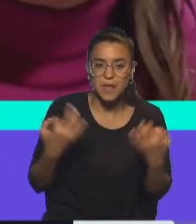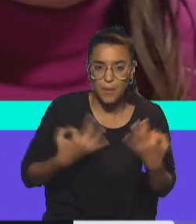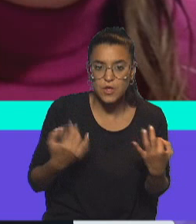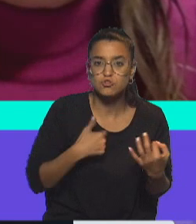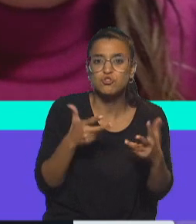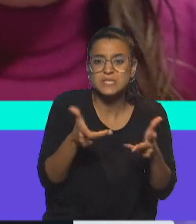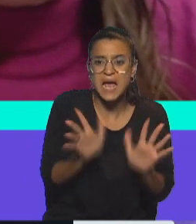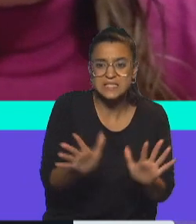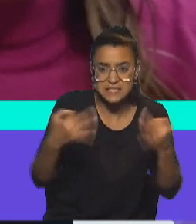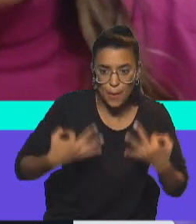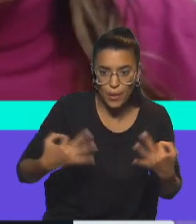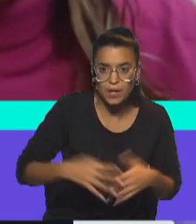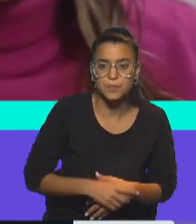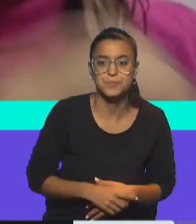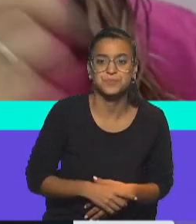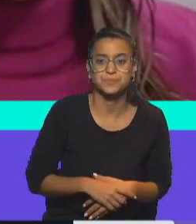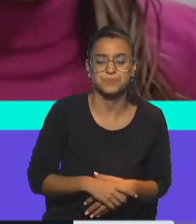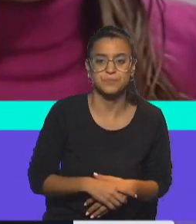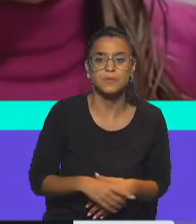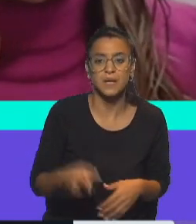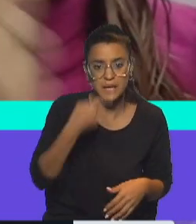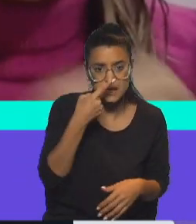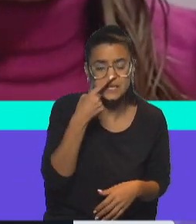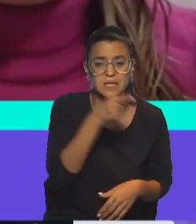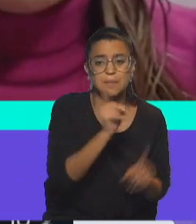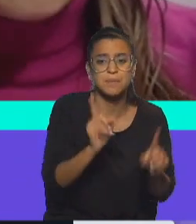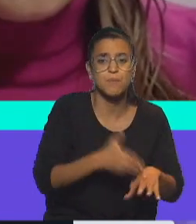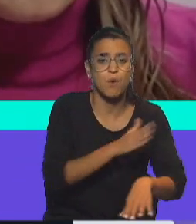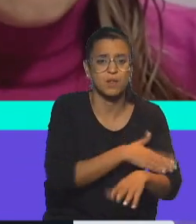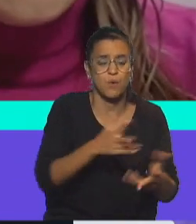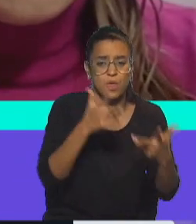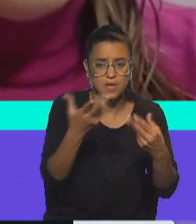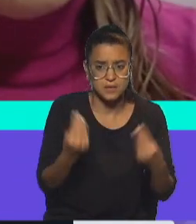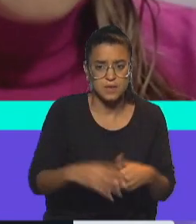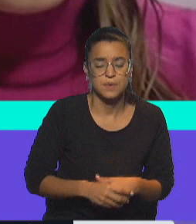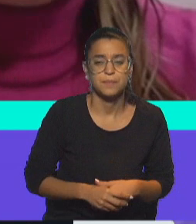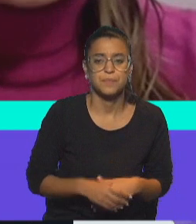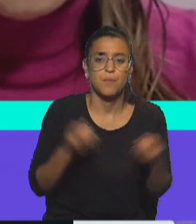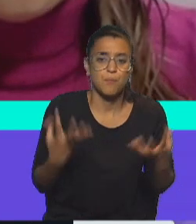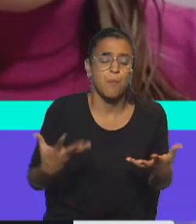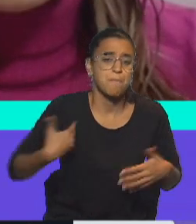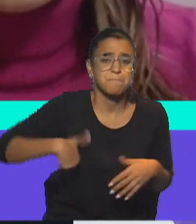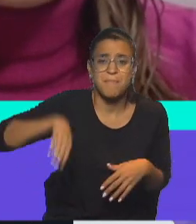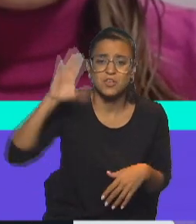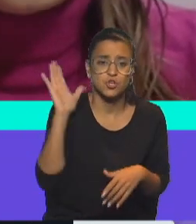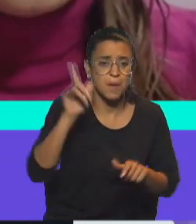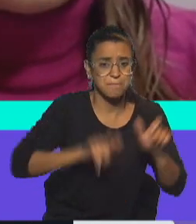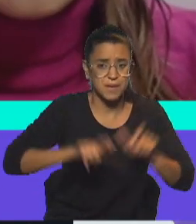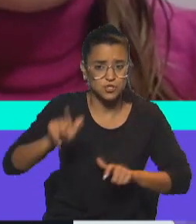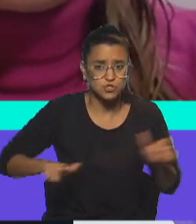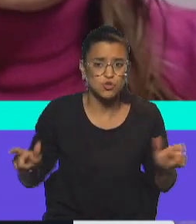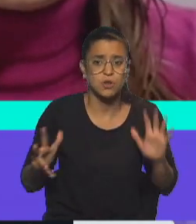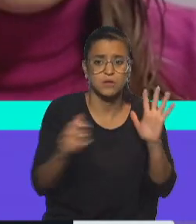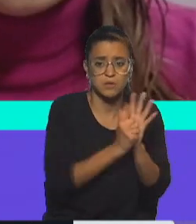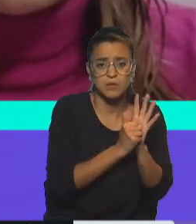por ejemplo? A ver, es interesante lo que decís porque primero que la gran mayoría de las personas que se anotan